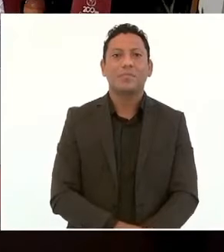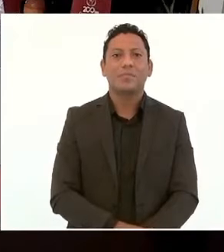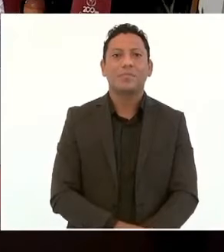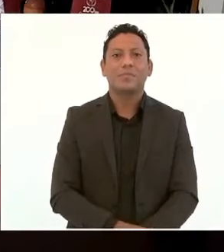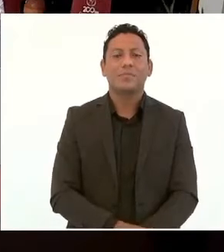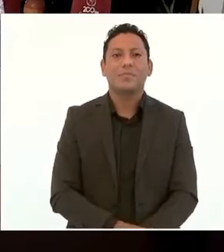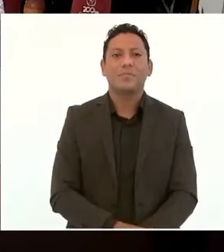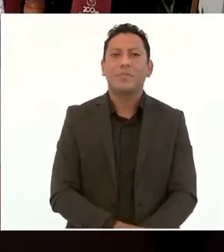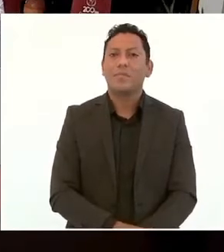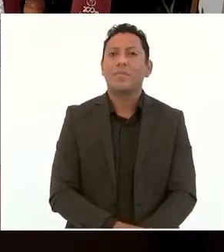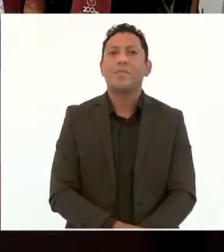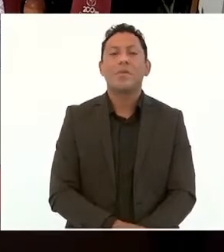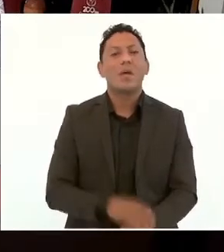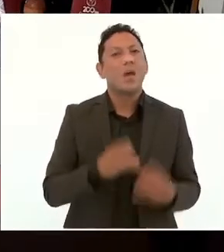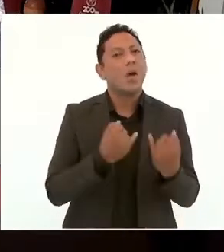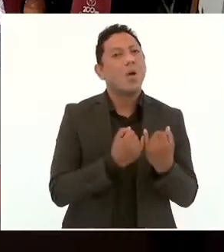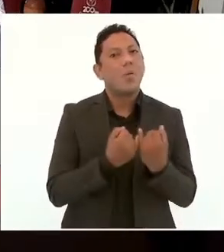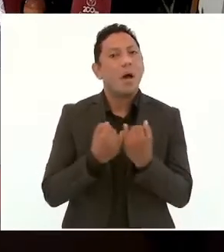Lo mismo,